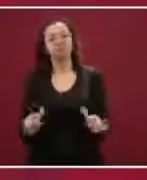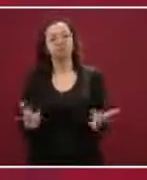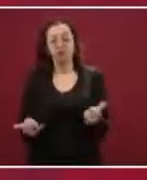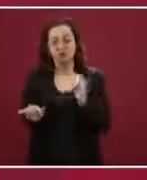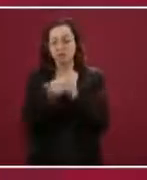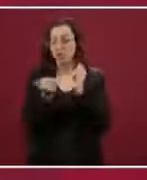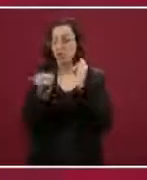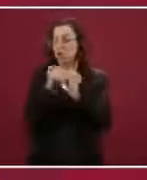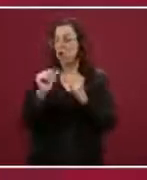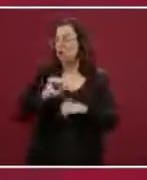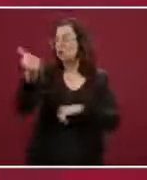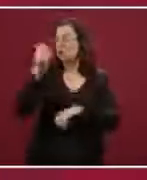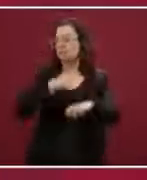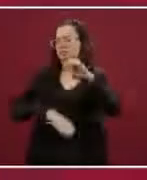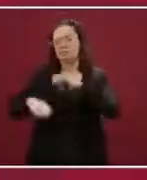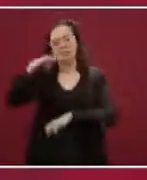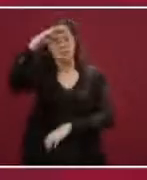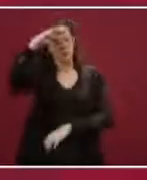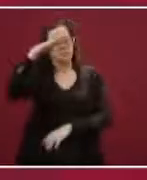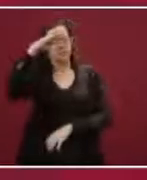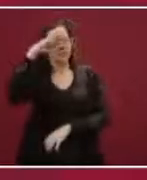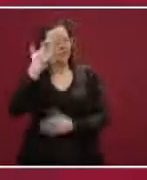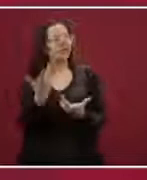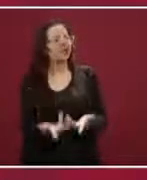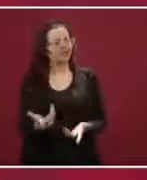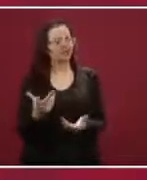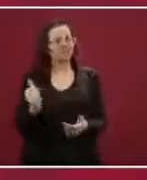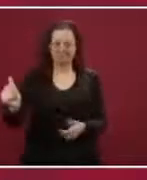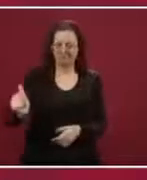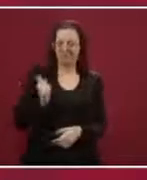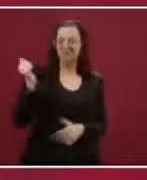era tierra de conquista,